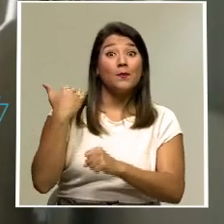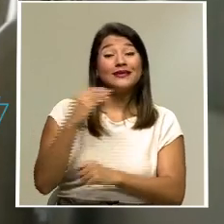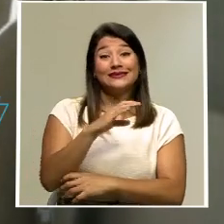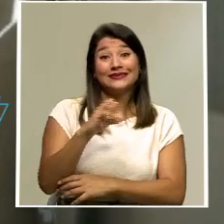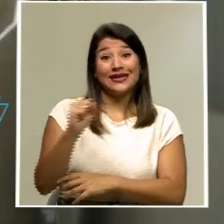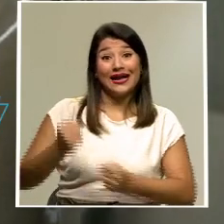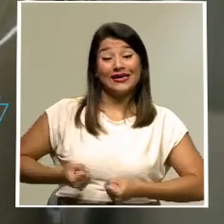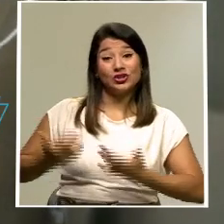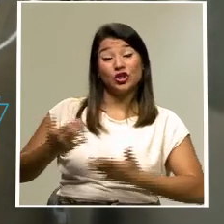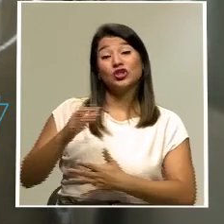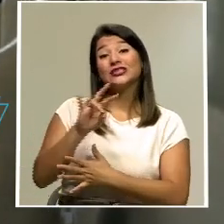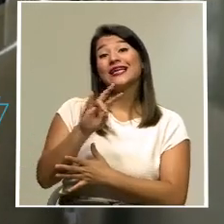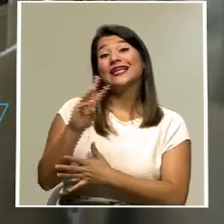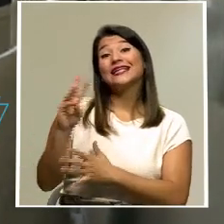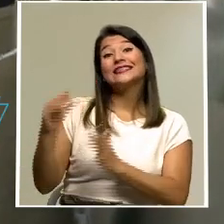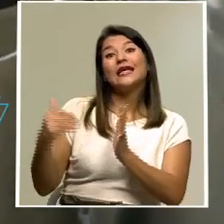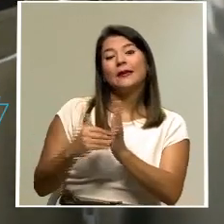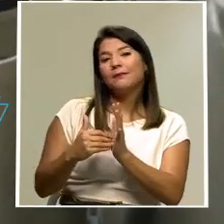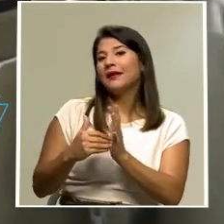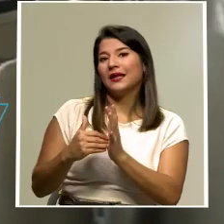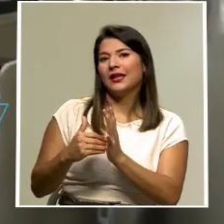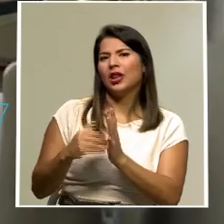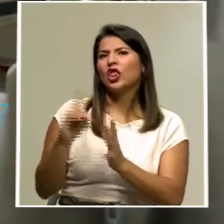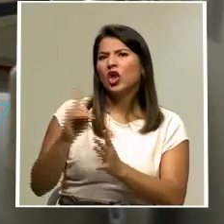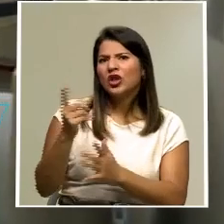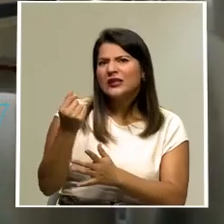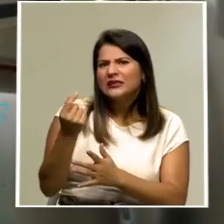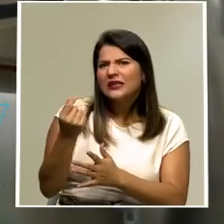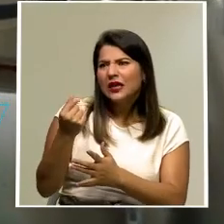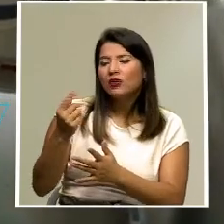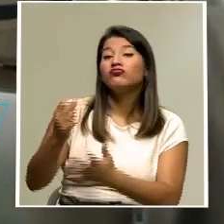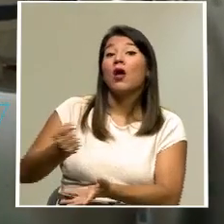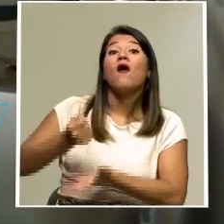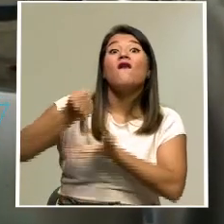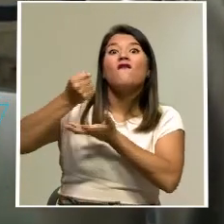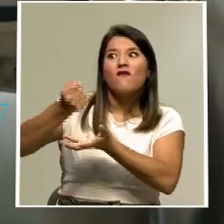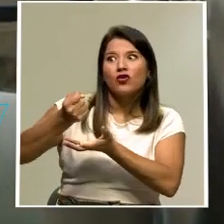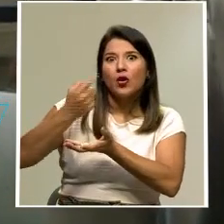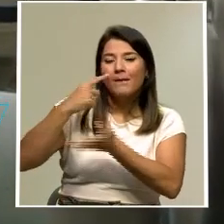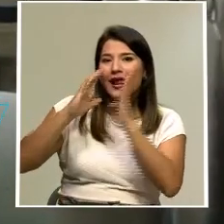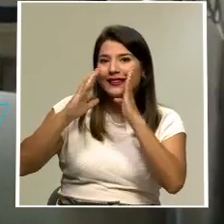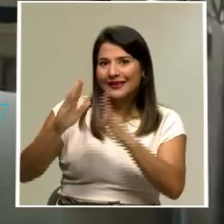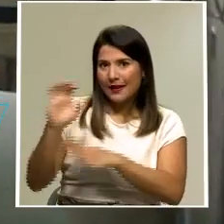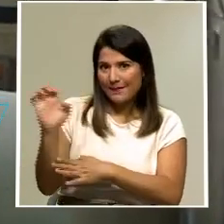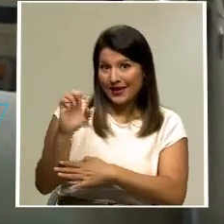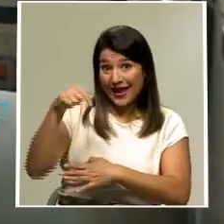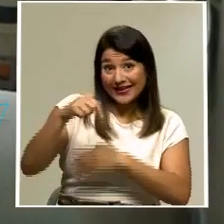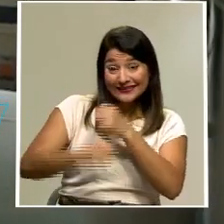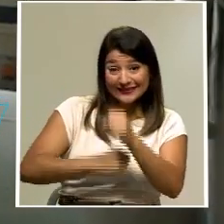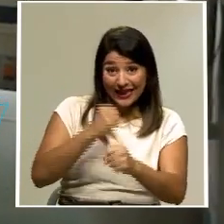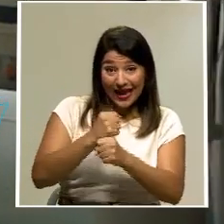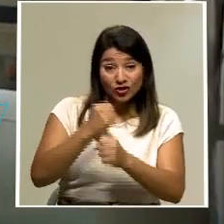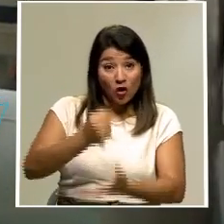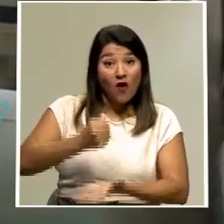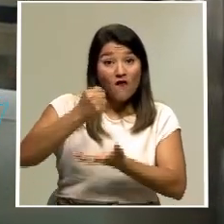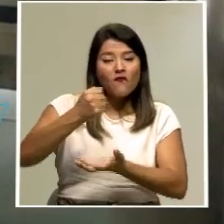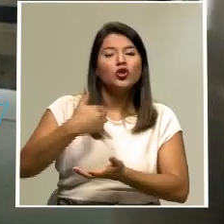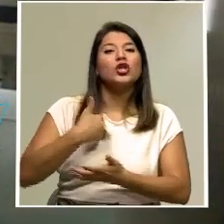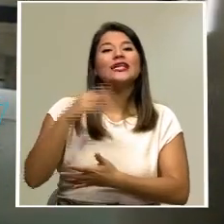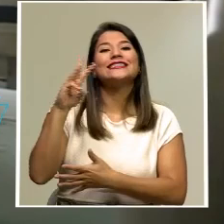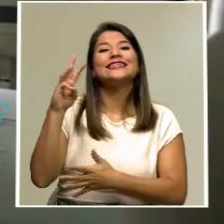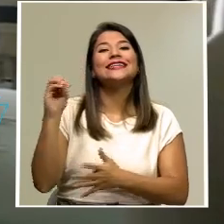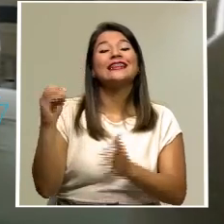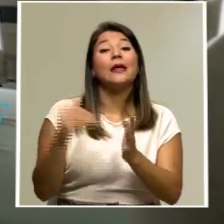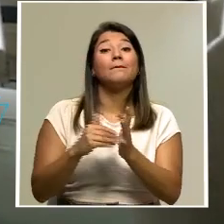76.000 millones de colones del Fondo de Contingencia para atender la pandemia. Este año, dicho fondo contaba con 60.000 millones de